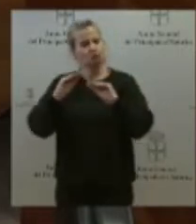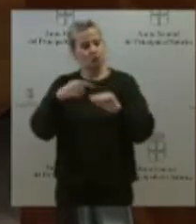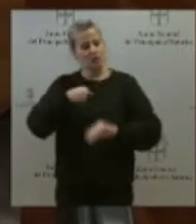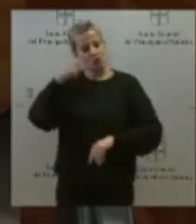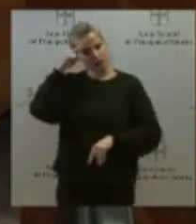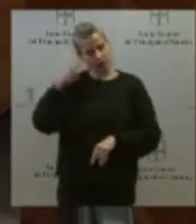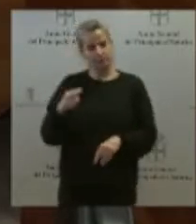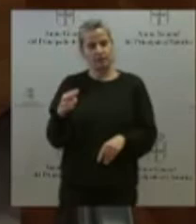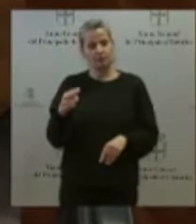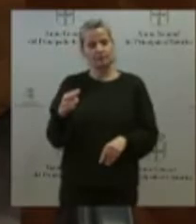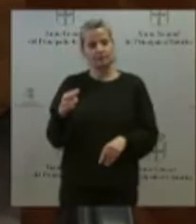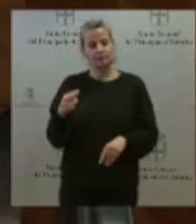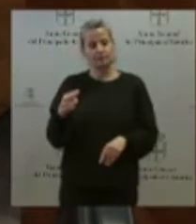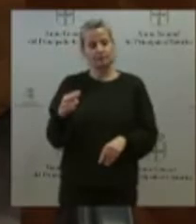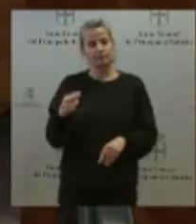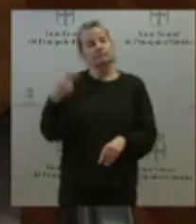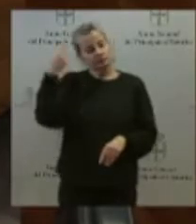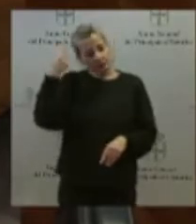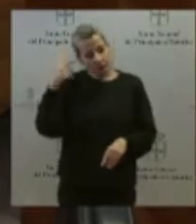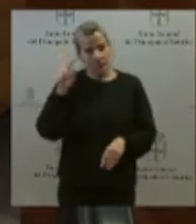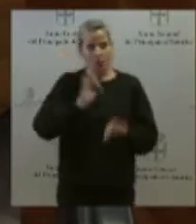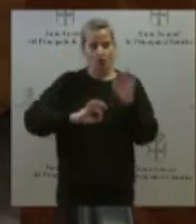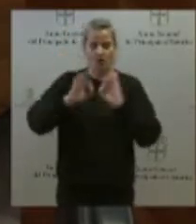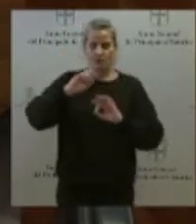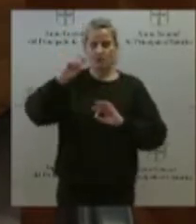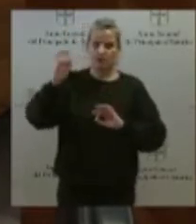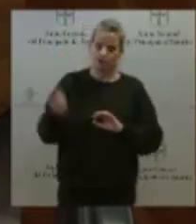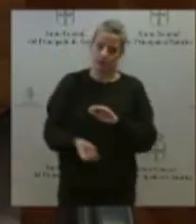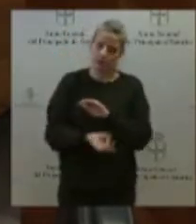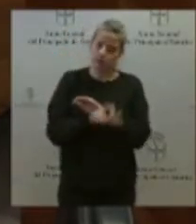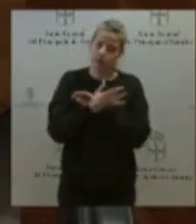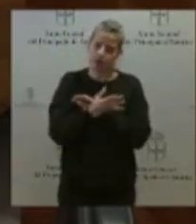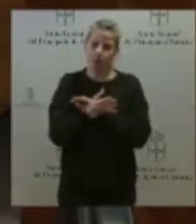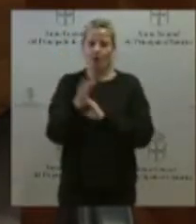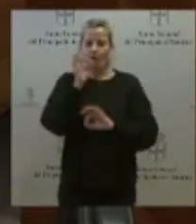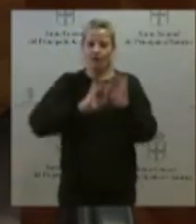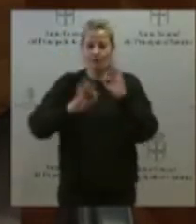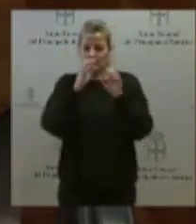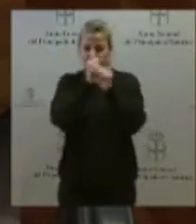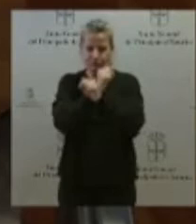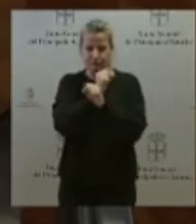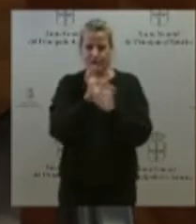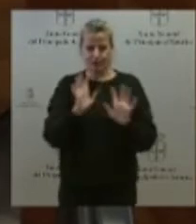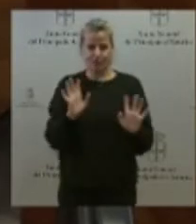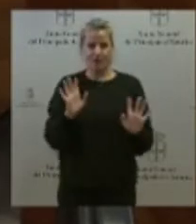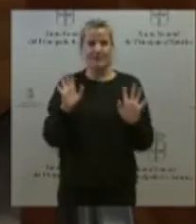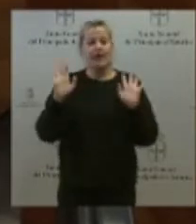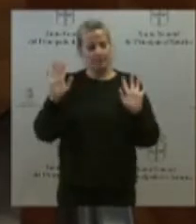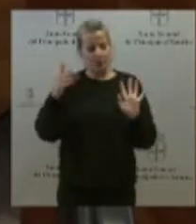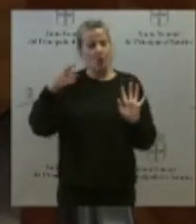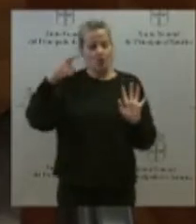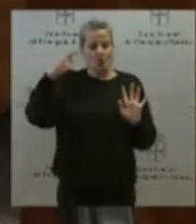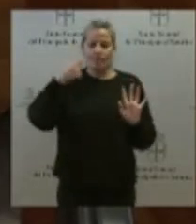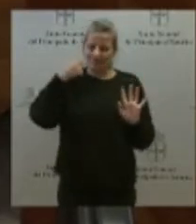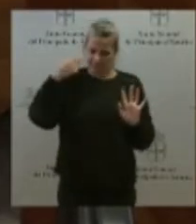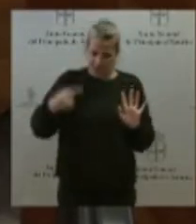de organizaciones sindicales encubiertas, incluso la ultraderecha tiene una propia, ¿no?, y todo. Pero yo me refiero a las de clase, a las organizaciones sindicales de